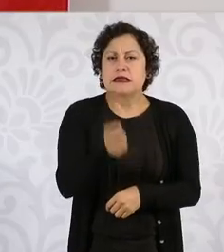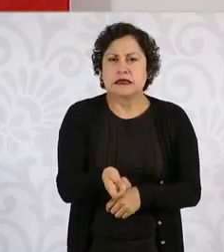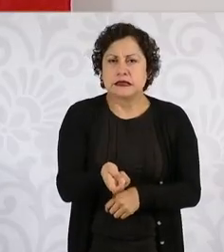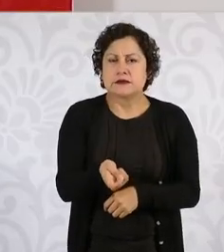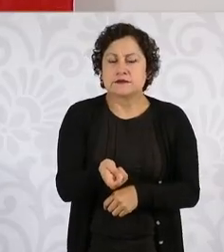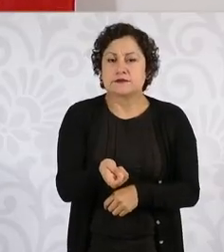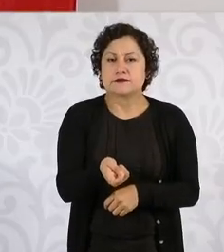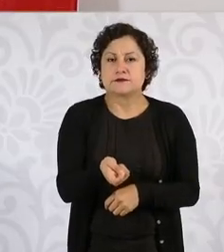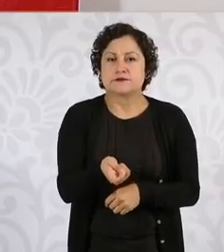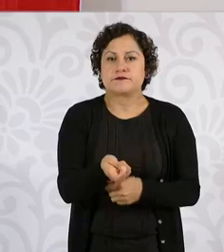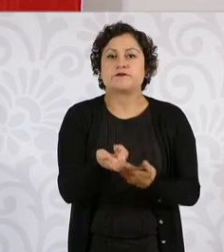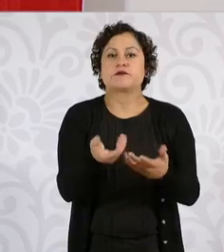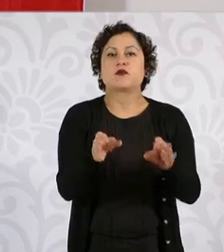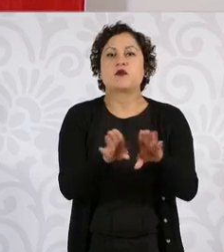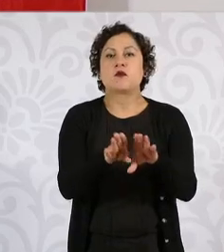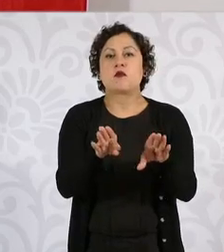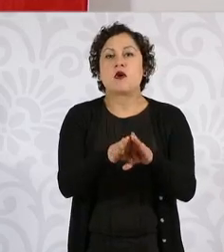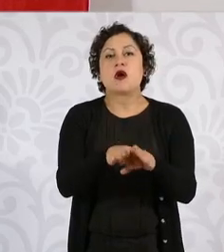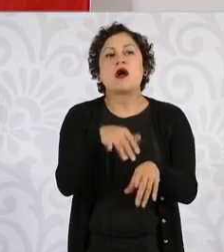erradicar la corrupción